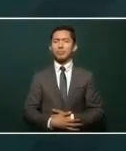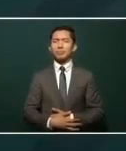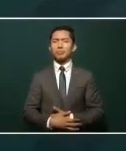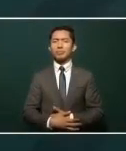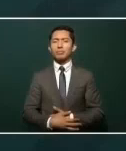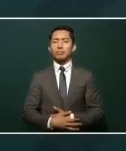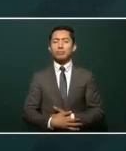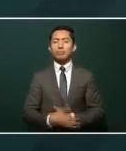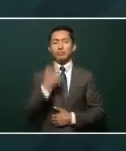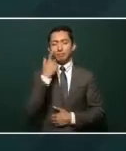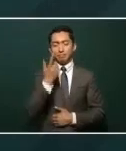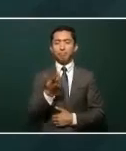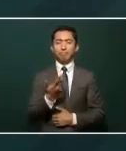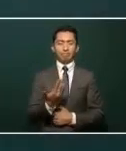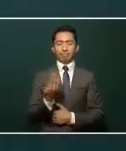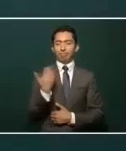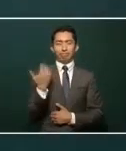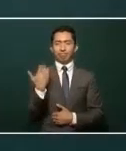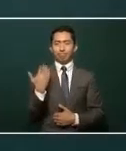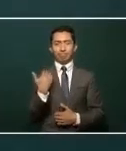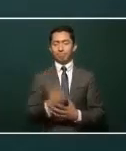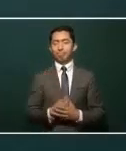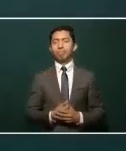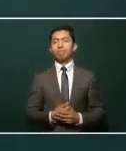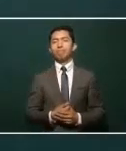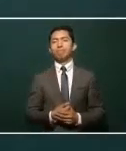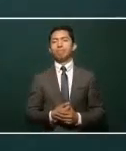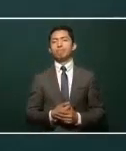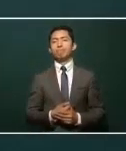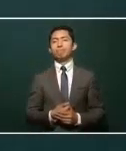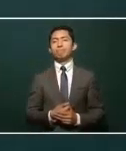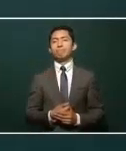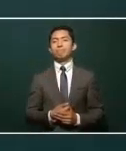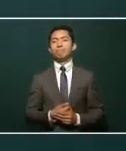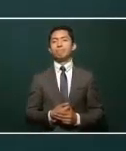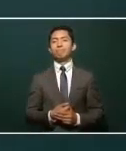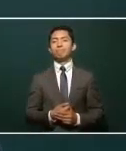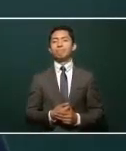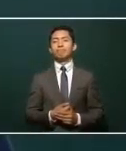hace poco viene él